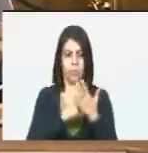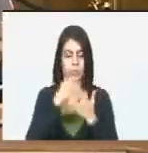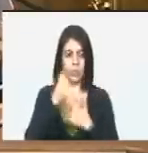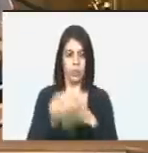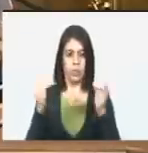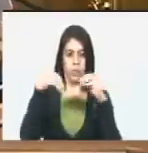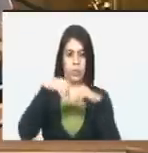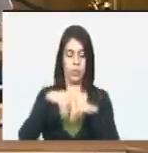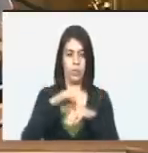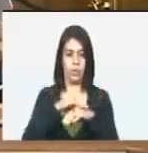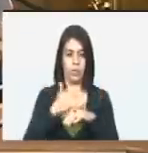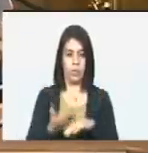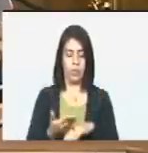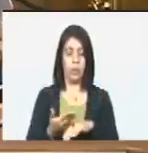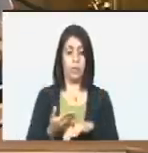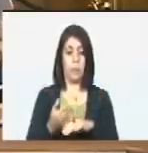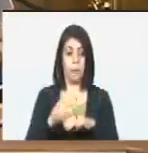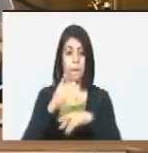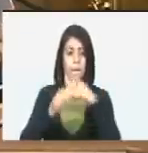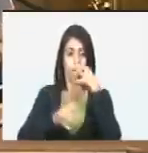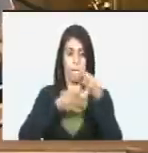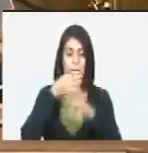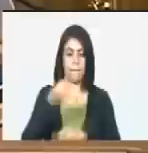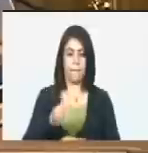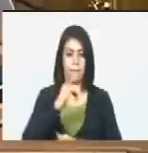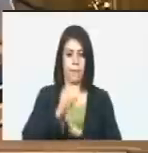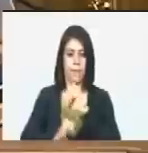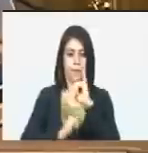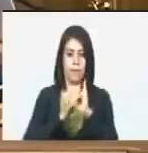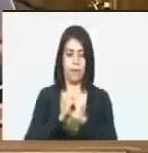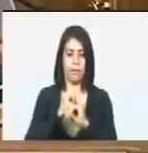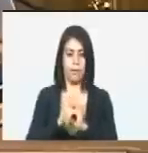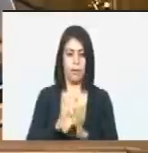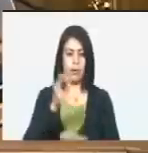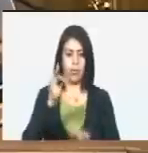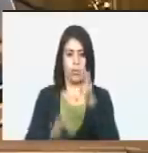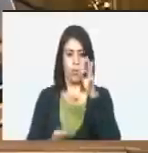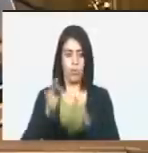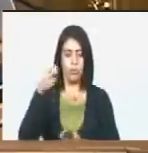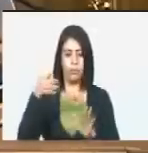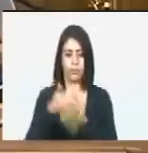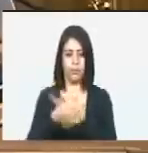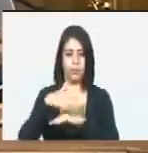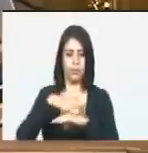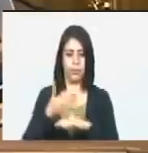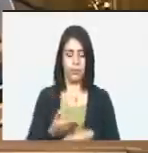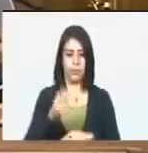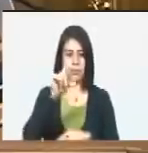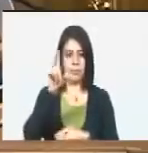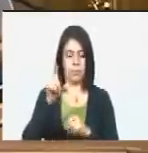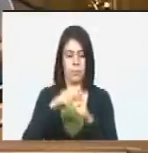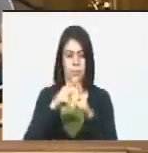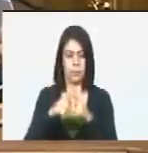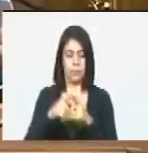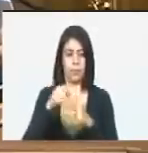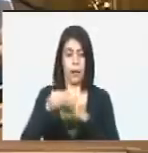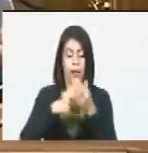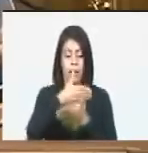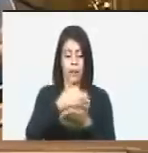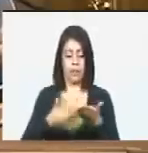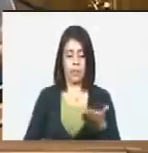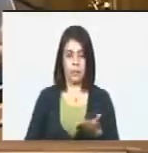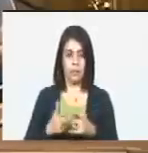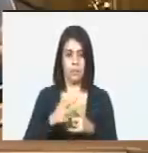ocasión al pronunciamiento de la Corte Internacional de Justicia en relación a las excepciones preliminares de